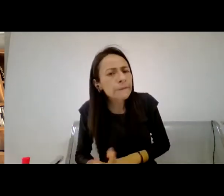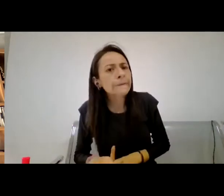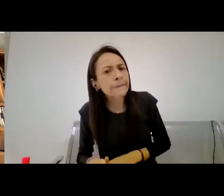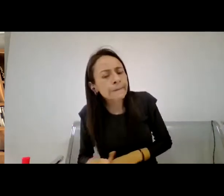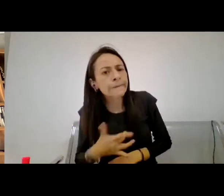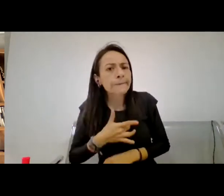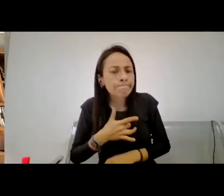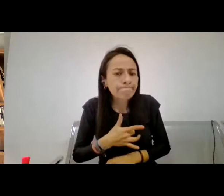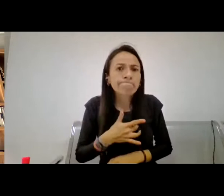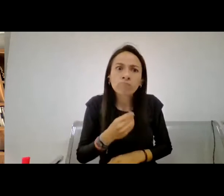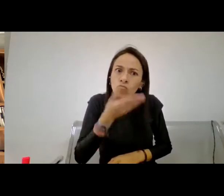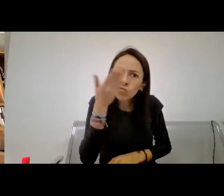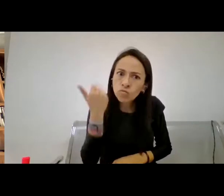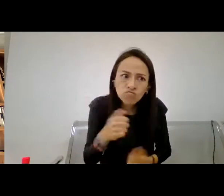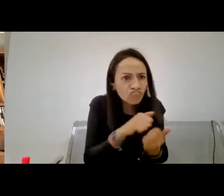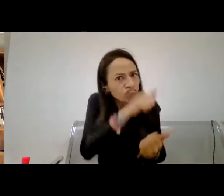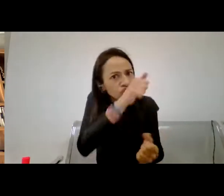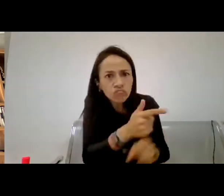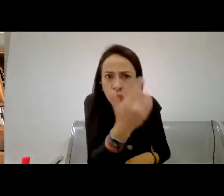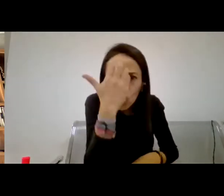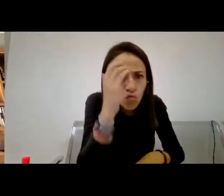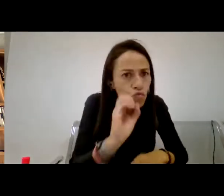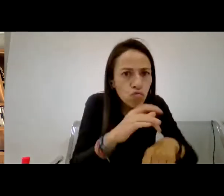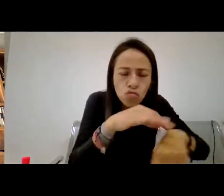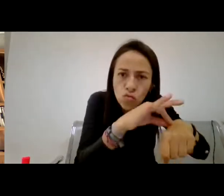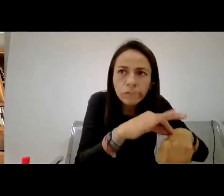cómo afecta esta a organizaciones, o sea,